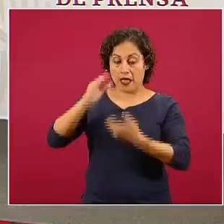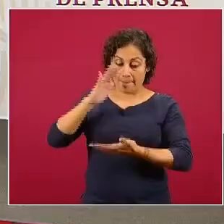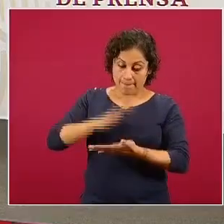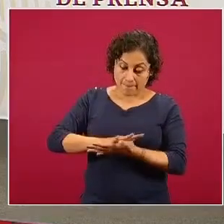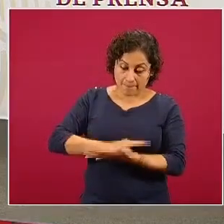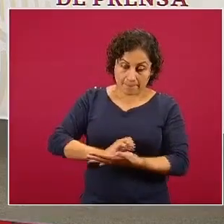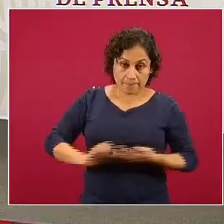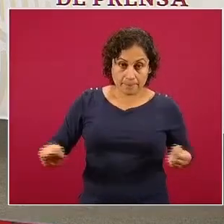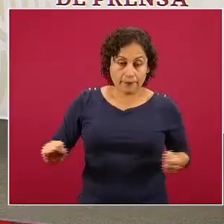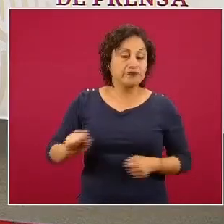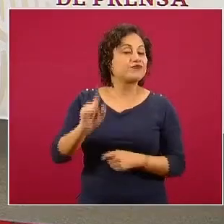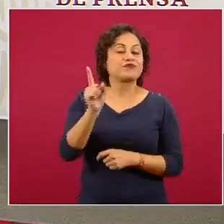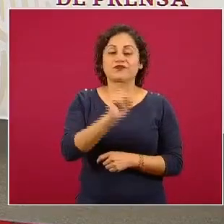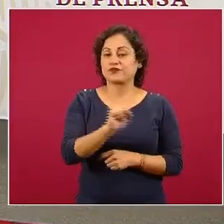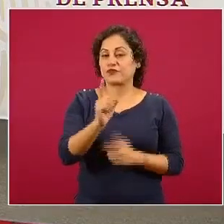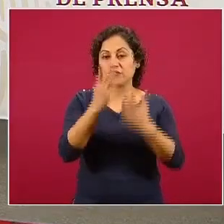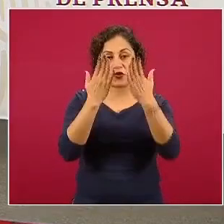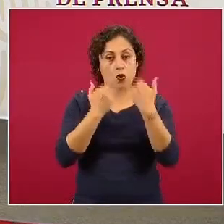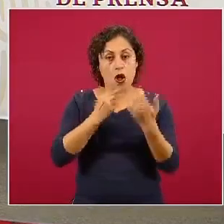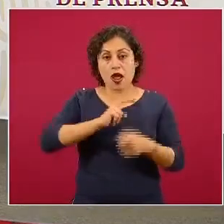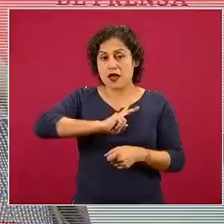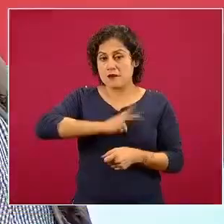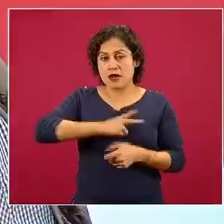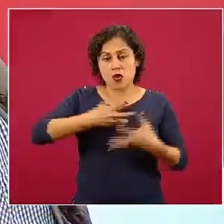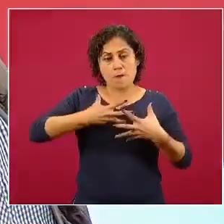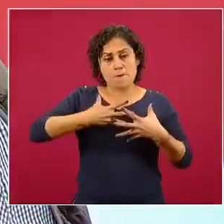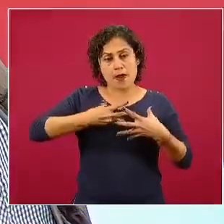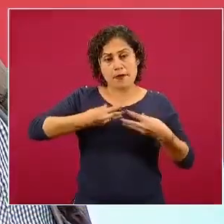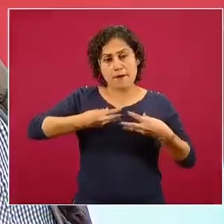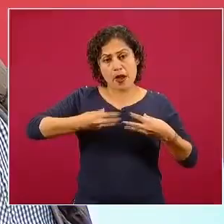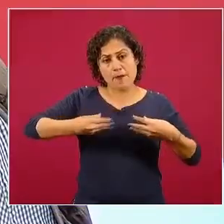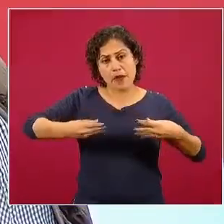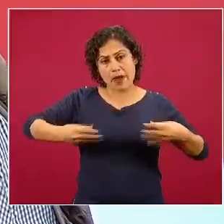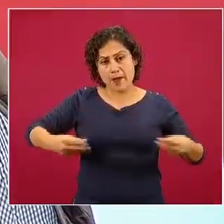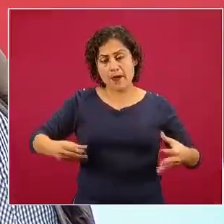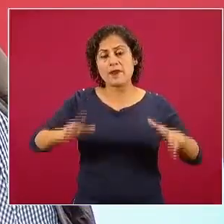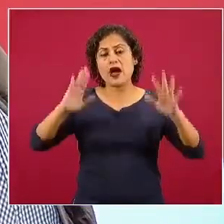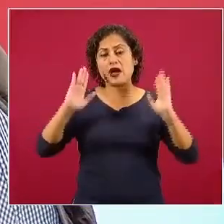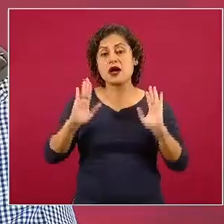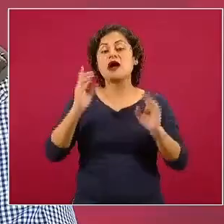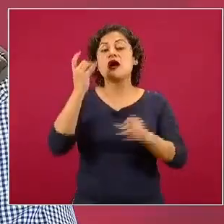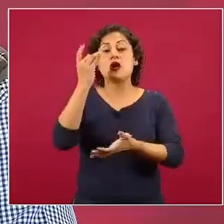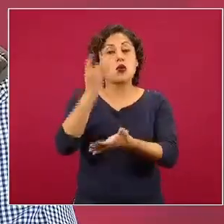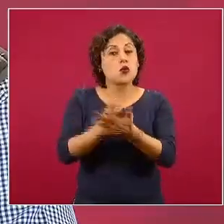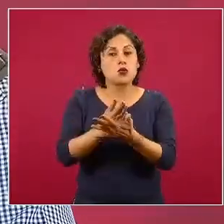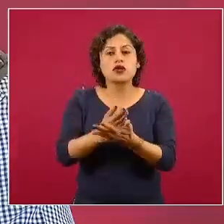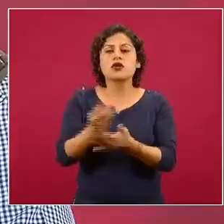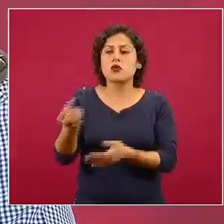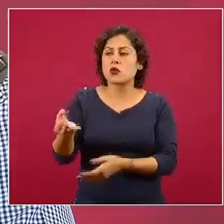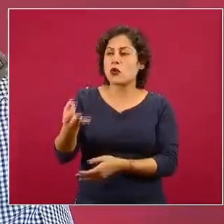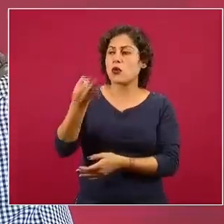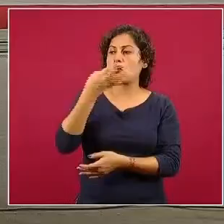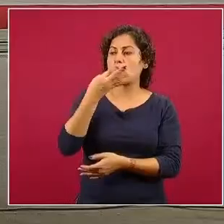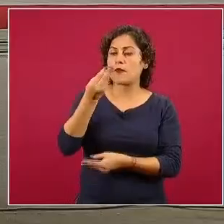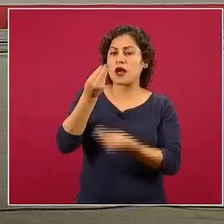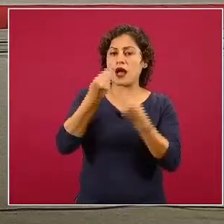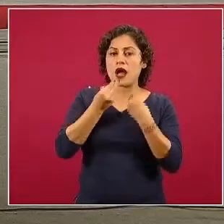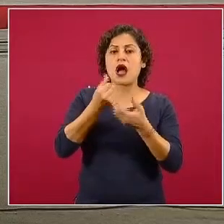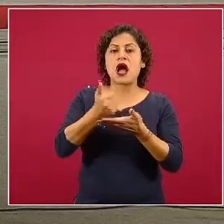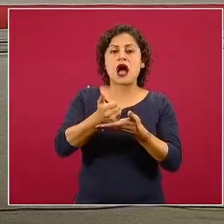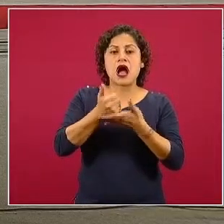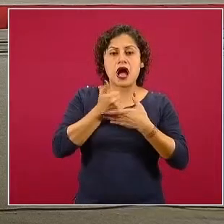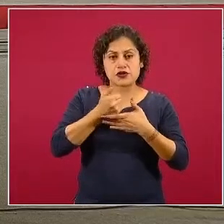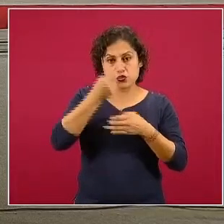su efecto, va a seguir su replicación. Lo único que lo va a parar en este momento es la respuesta de nuestro sistema